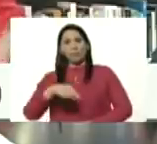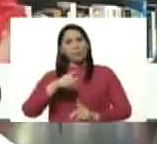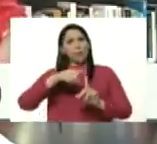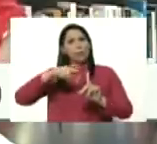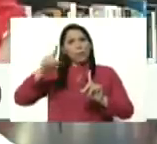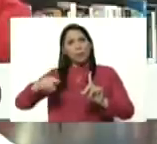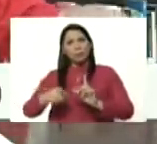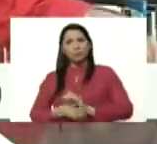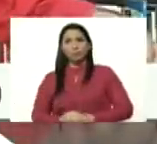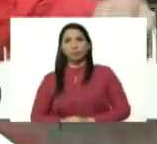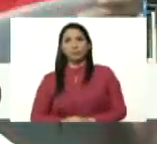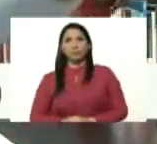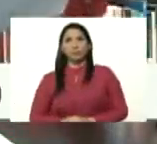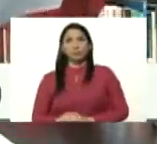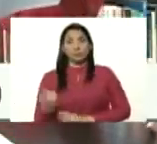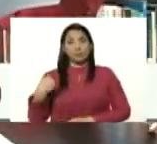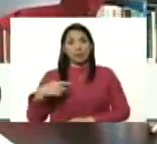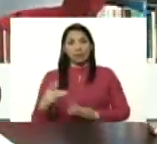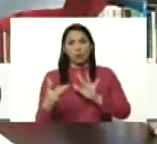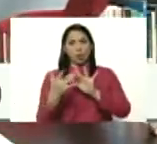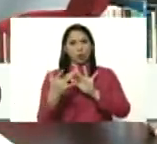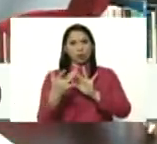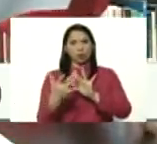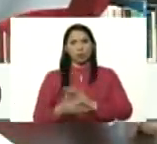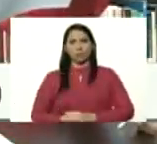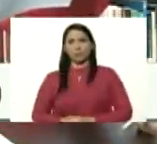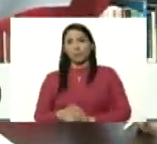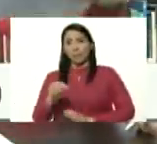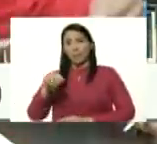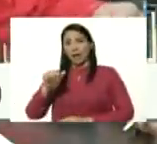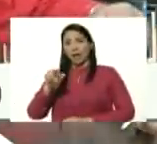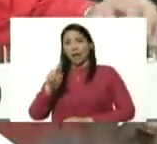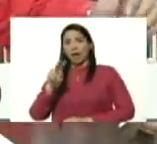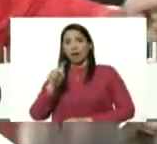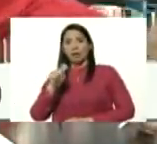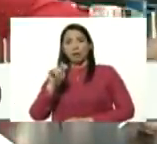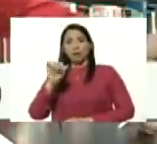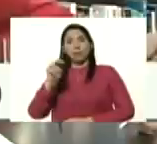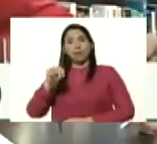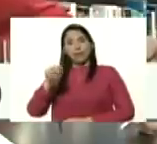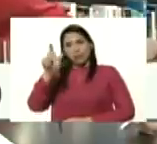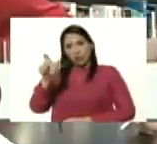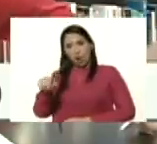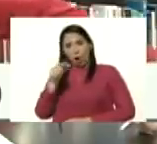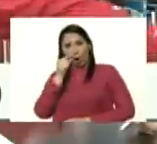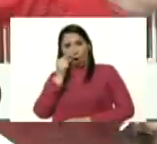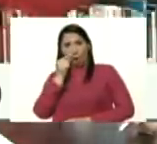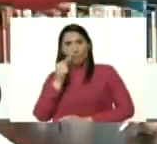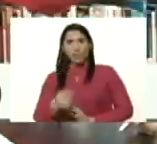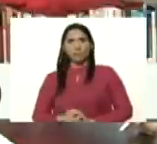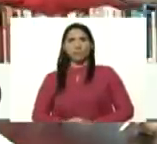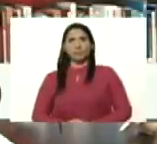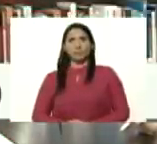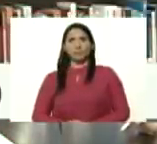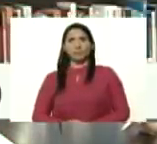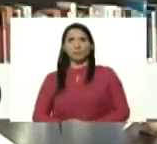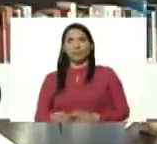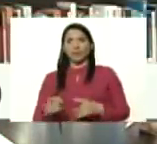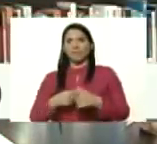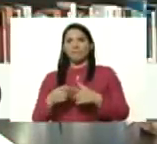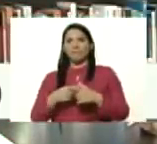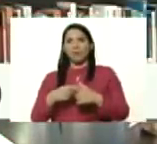electricistas. Tenemos la conexión con Martín Esparza Flores. Primo de Silvia